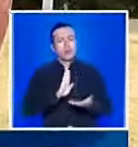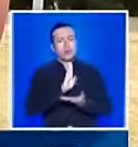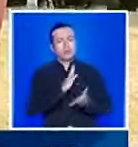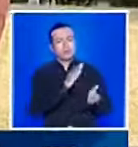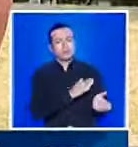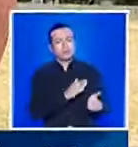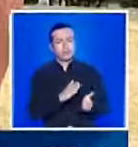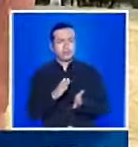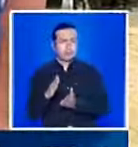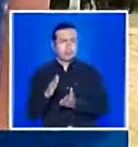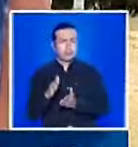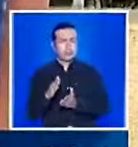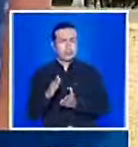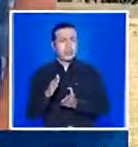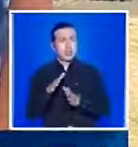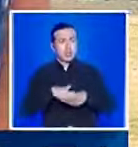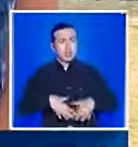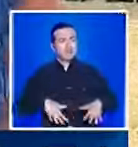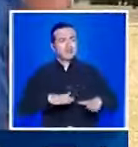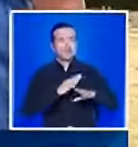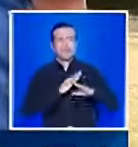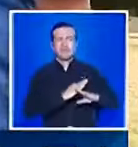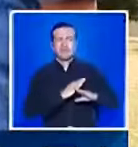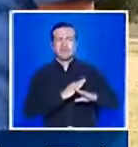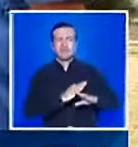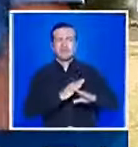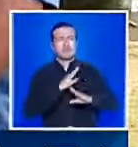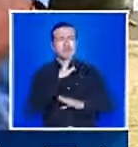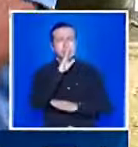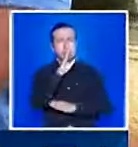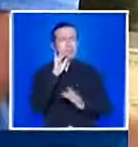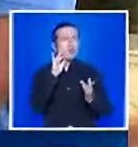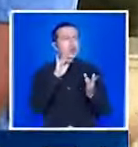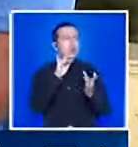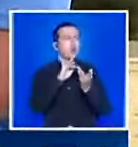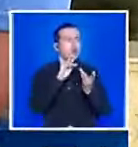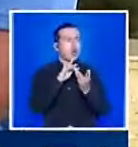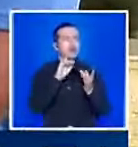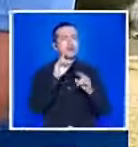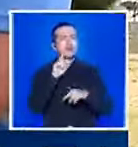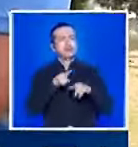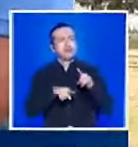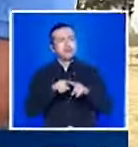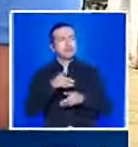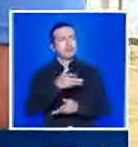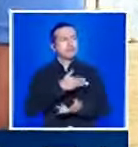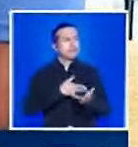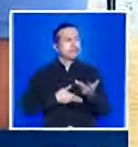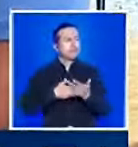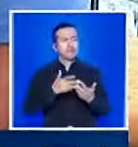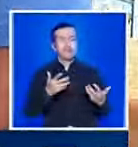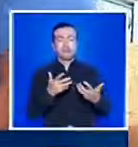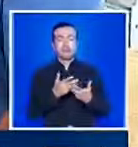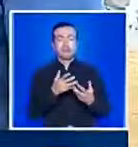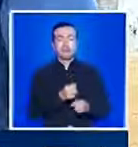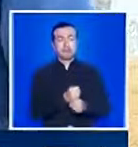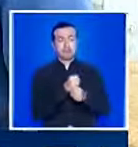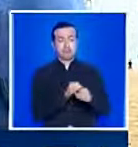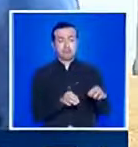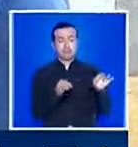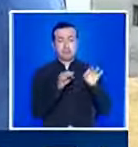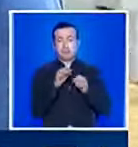ha blindado un poco el barrio, ¿no? La constante comunicación les ha permitido a ustedes que ahora sean pues un barrio un poco más seguro. Muy buenos días.